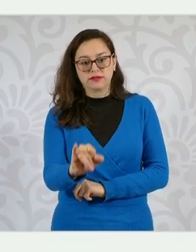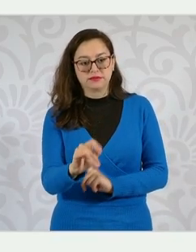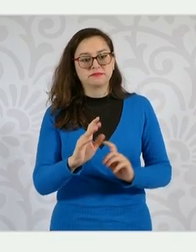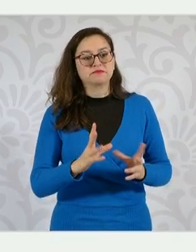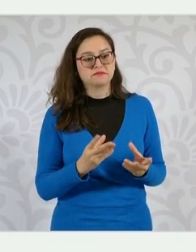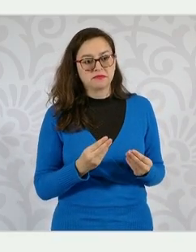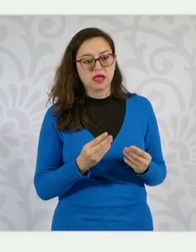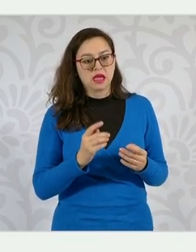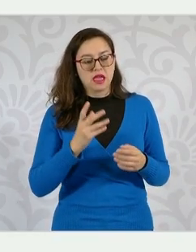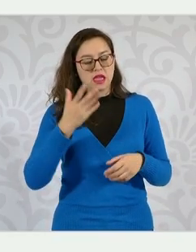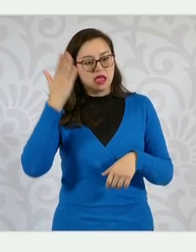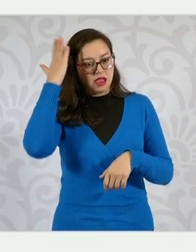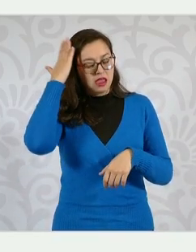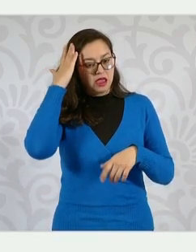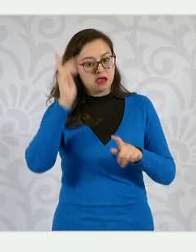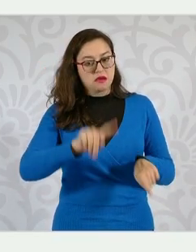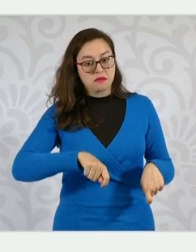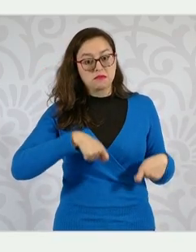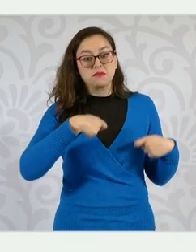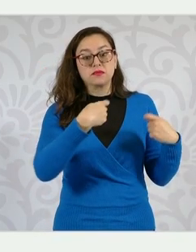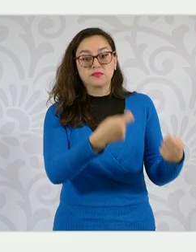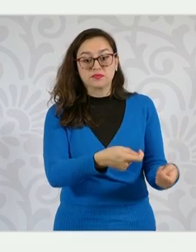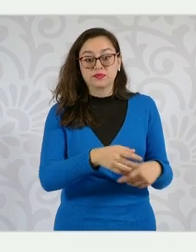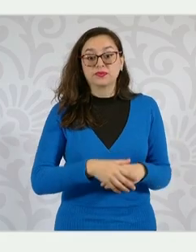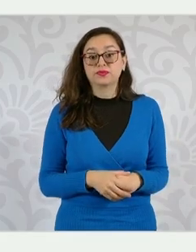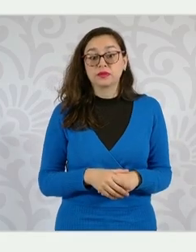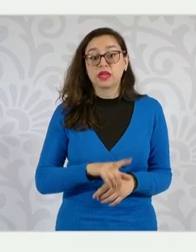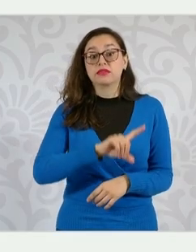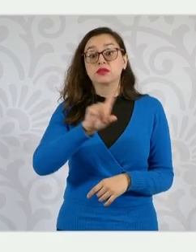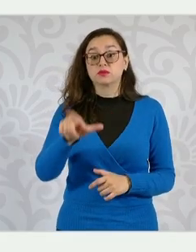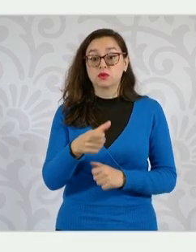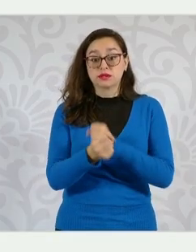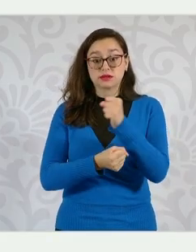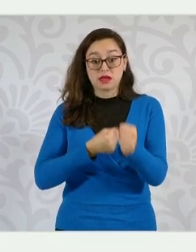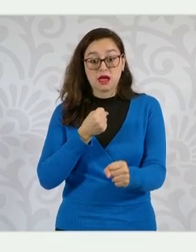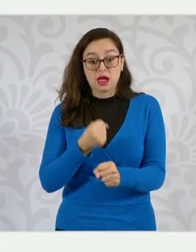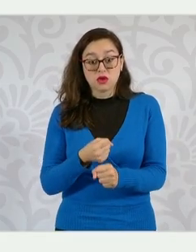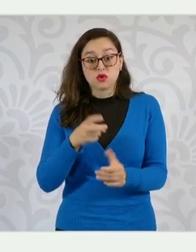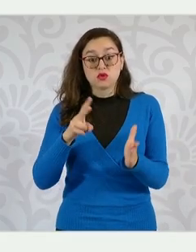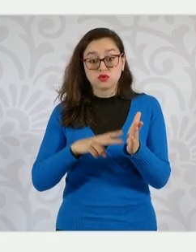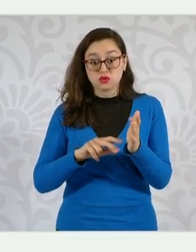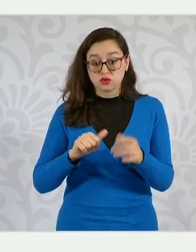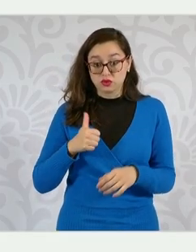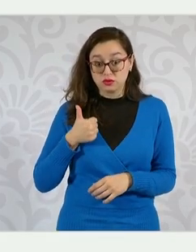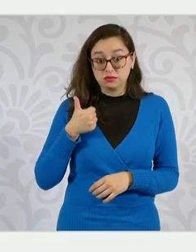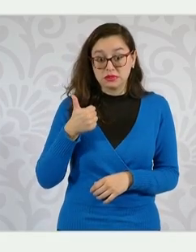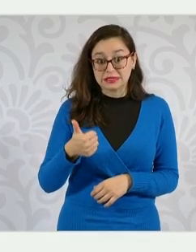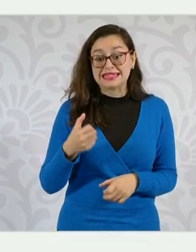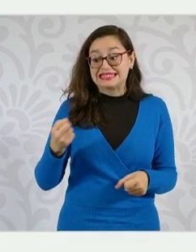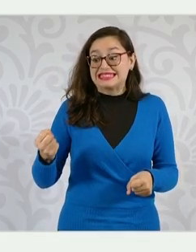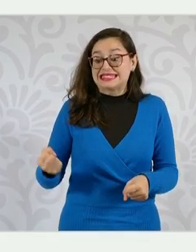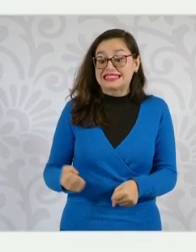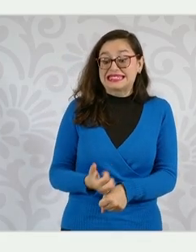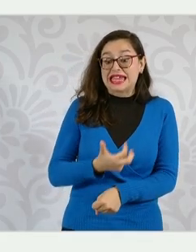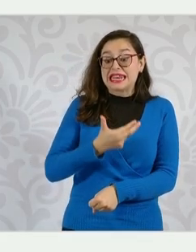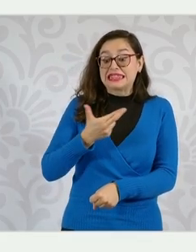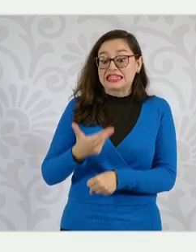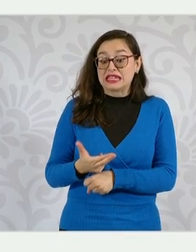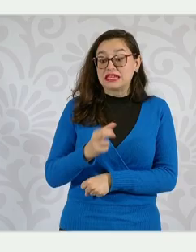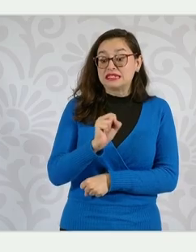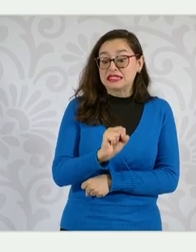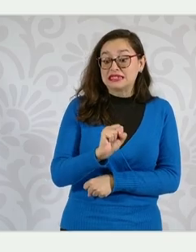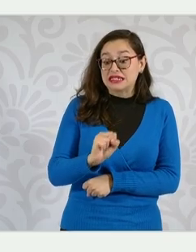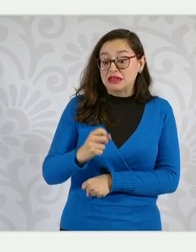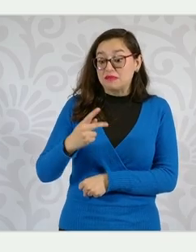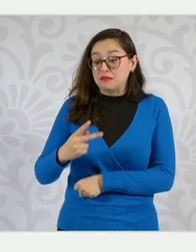AFI. Ya con Calderón, en 2006, se convirtió en secretario de Seguridad Pública